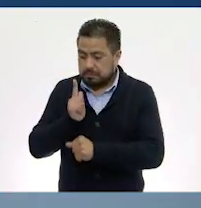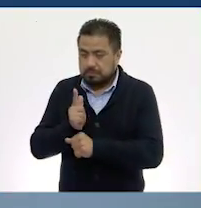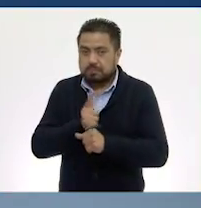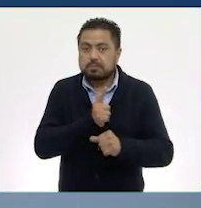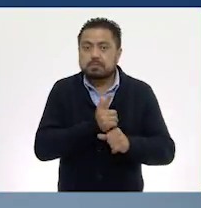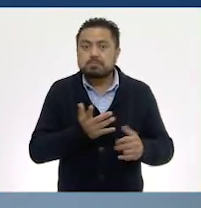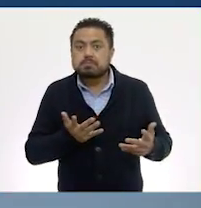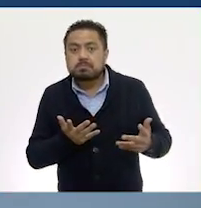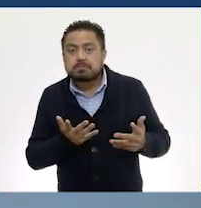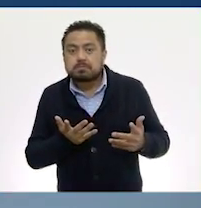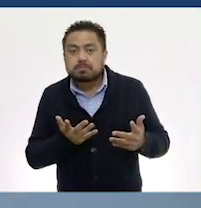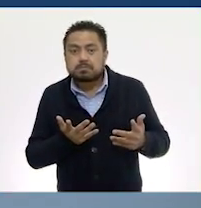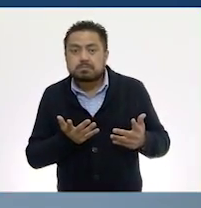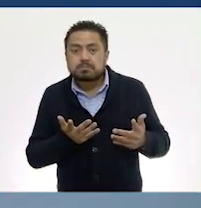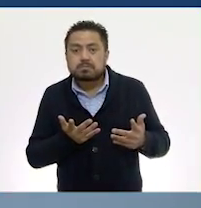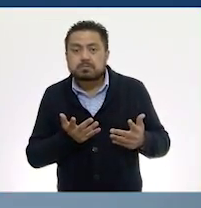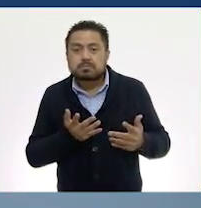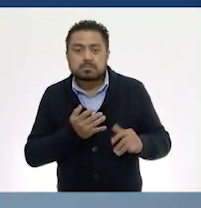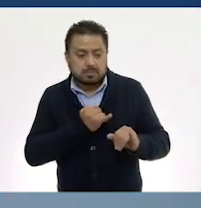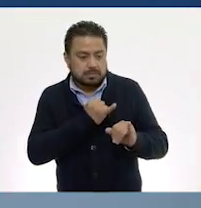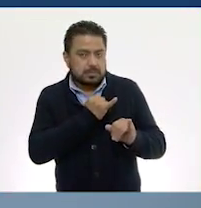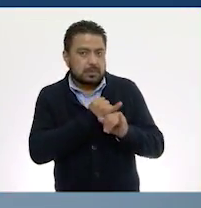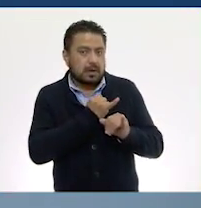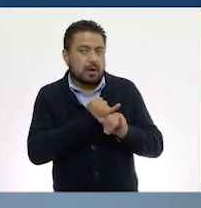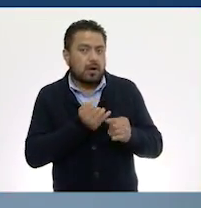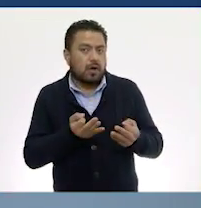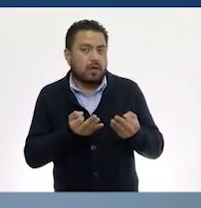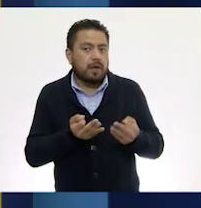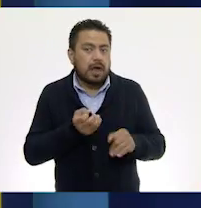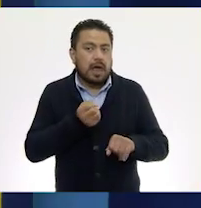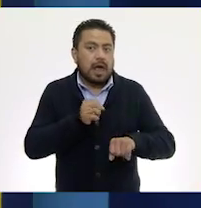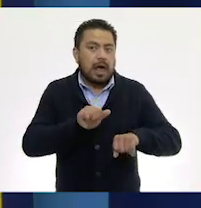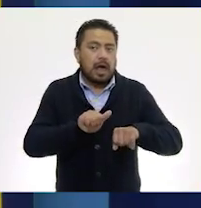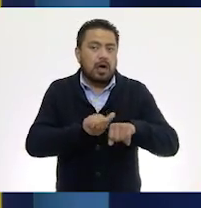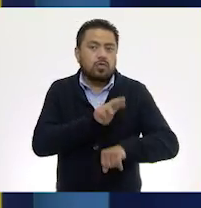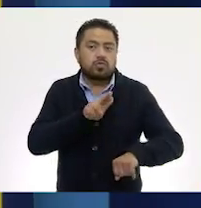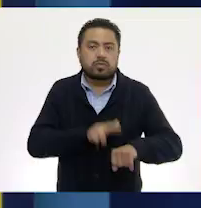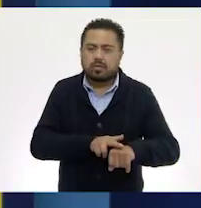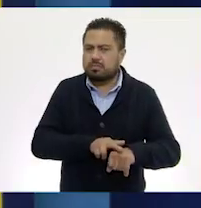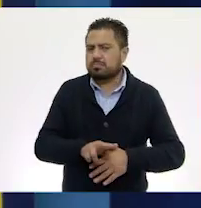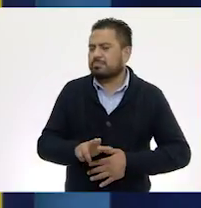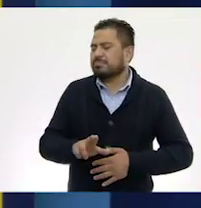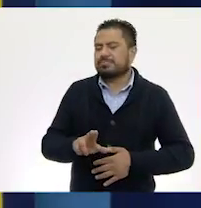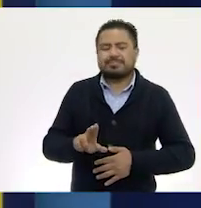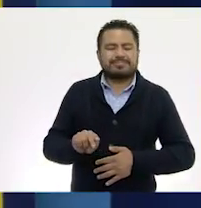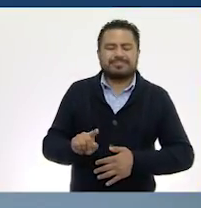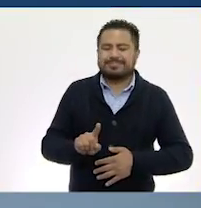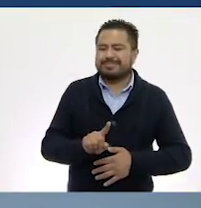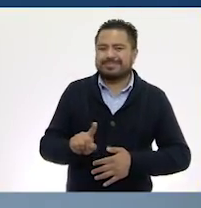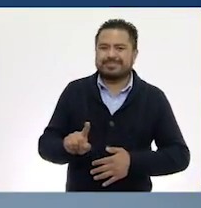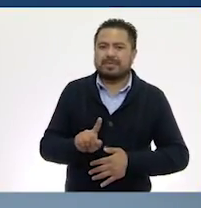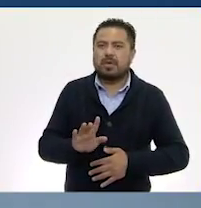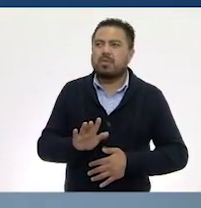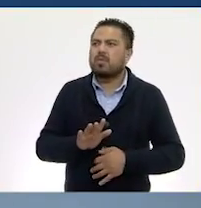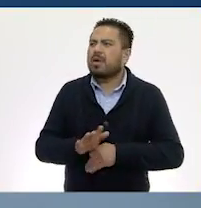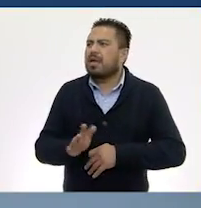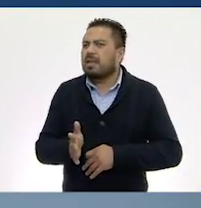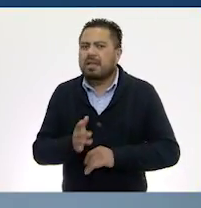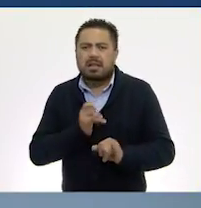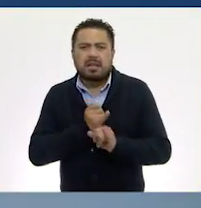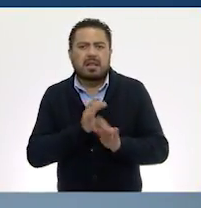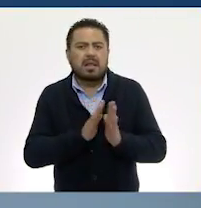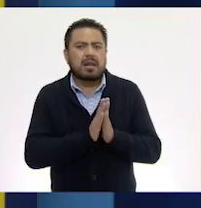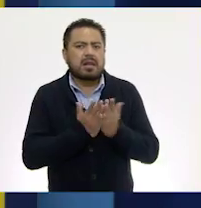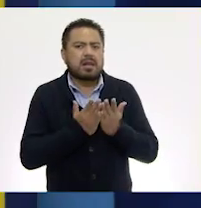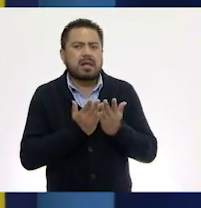encuentras desde la página oficial del autor. No, Ton, no. De la página oficial de la